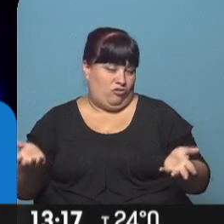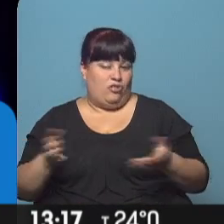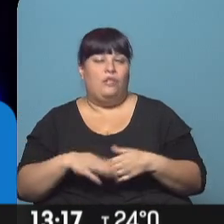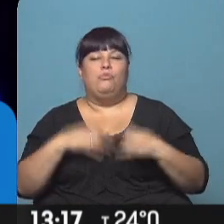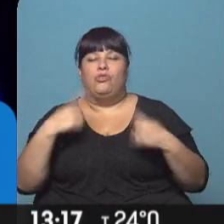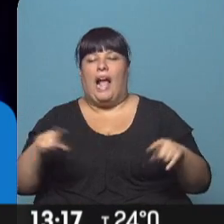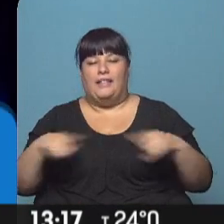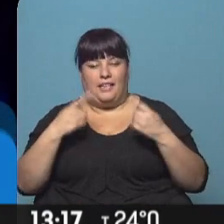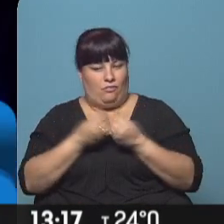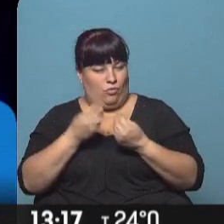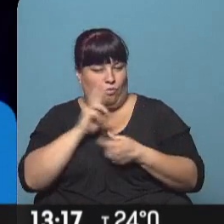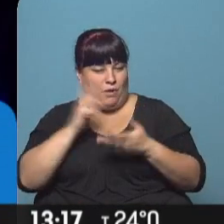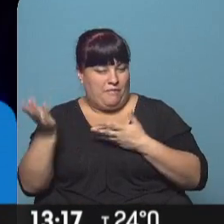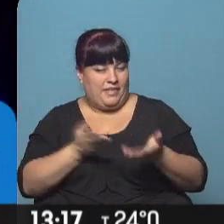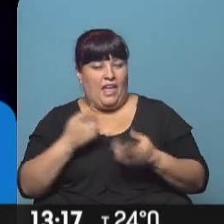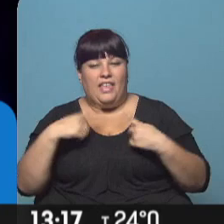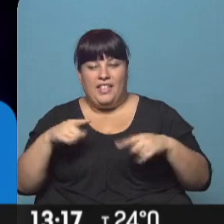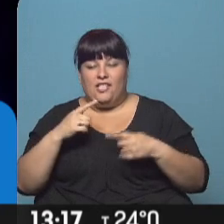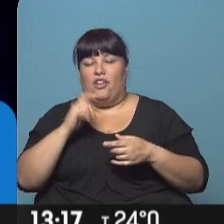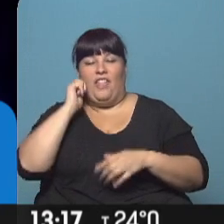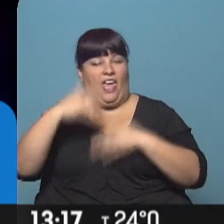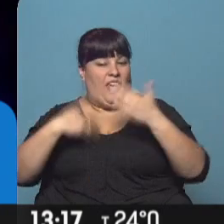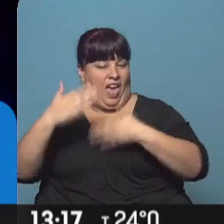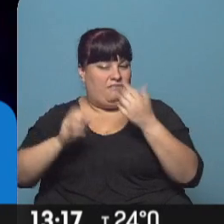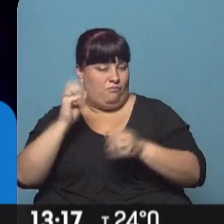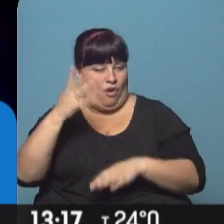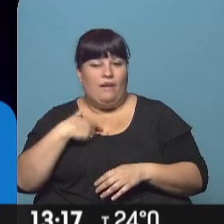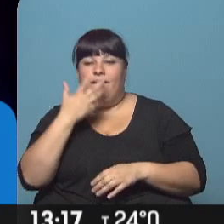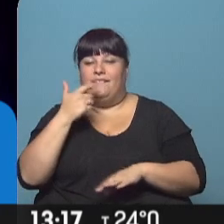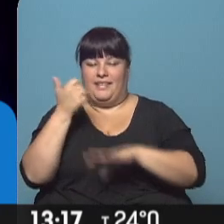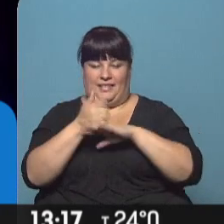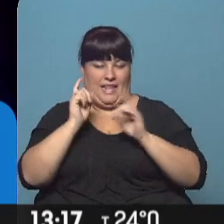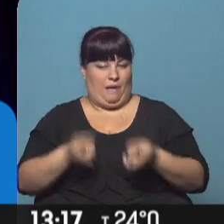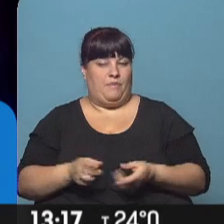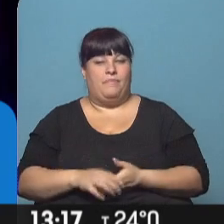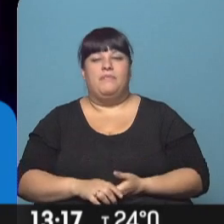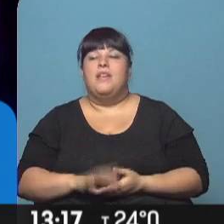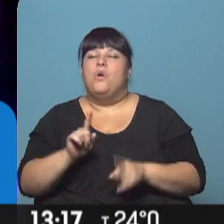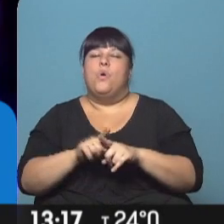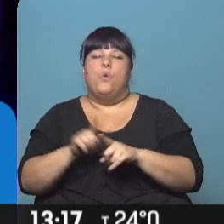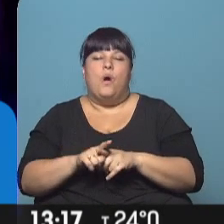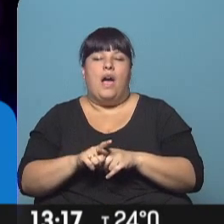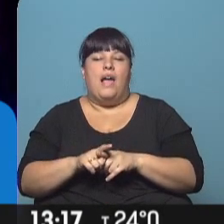muchas cantantes invitadas en el disco de las nuevas generaciones que quiero que estén allí también. O sea que va a ser una especie de,